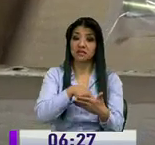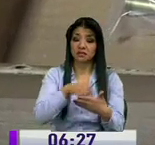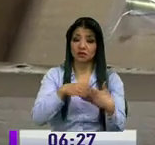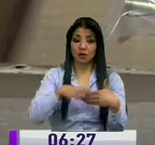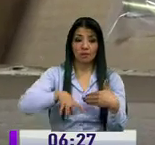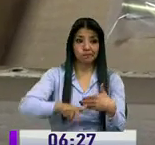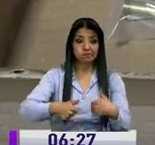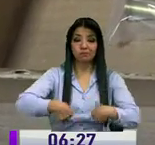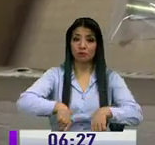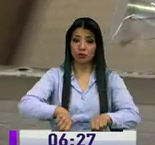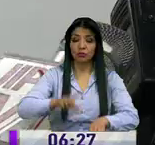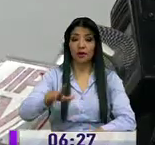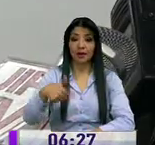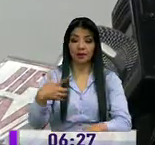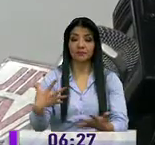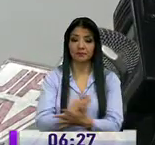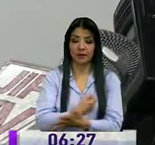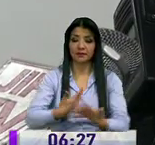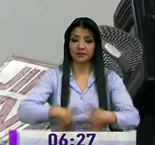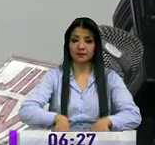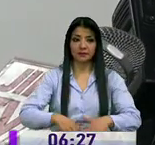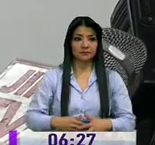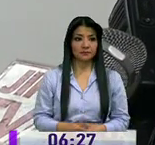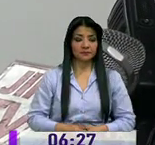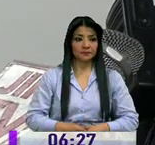de fuego fueron sustraídos. Amedrantan